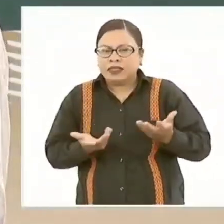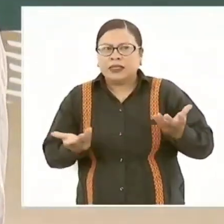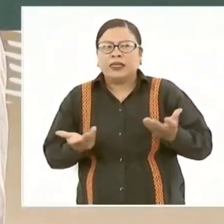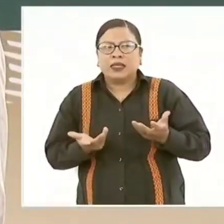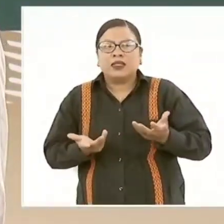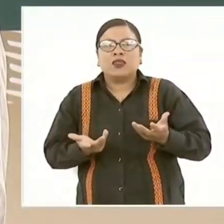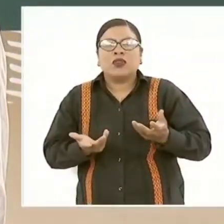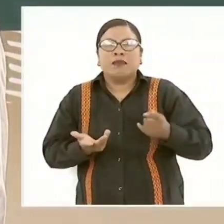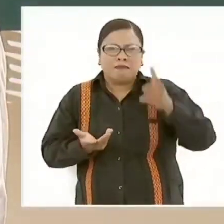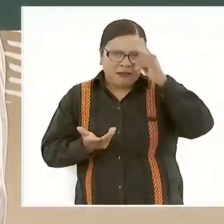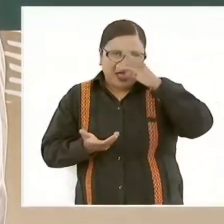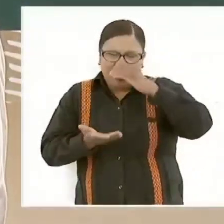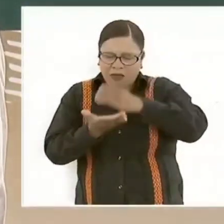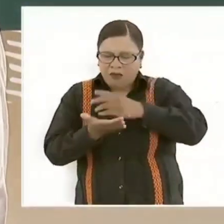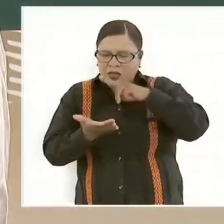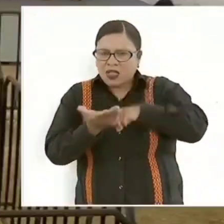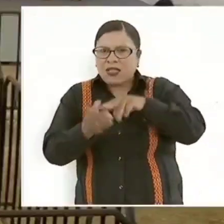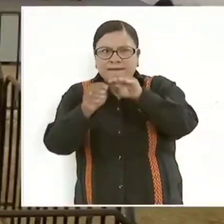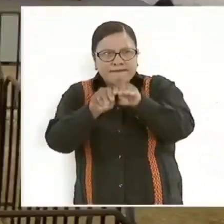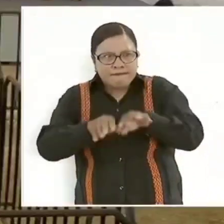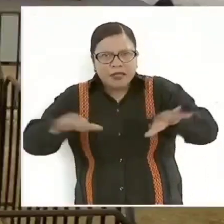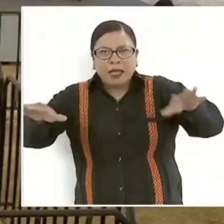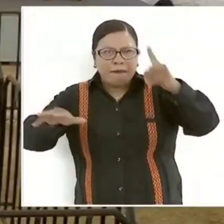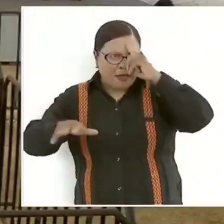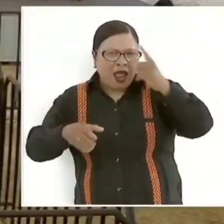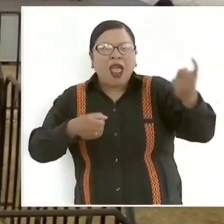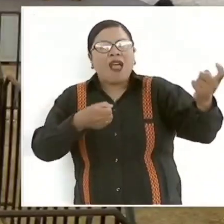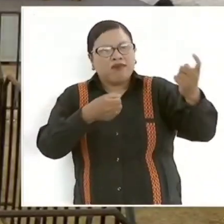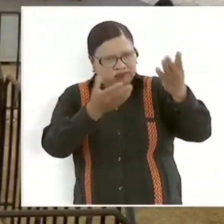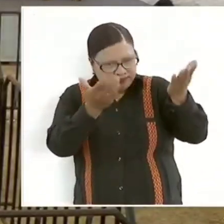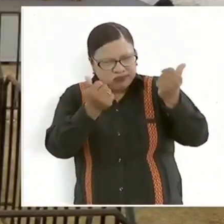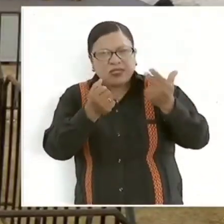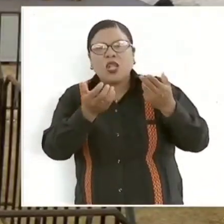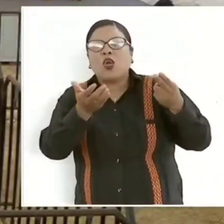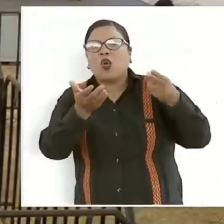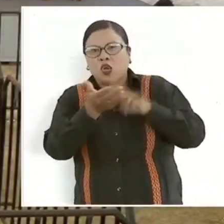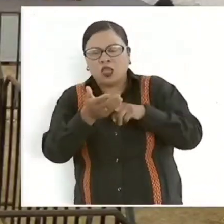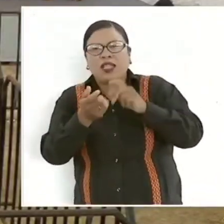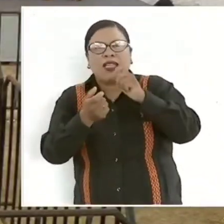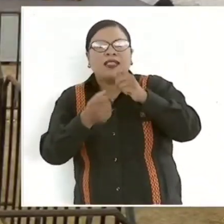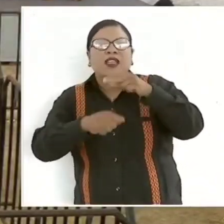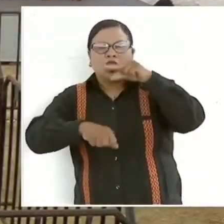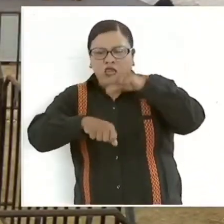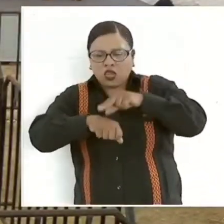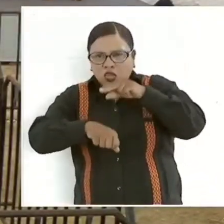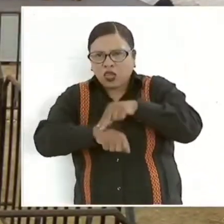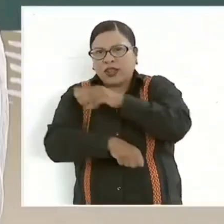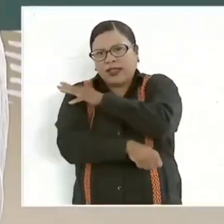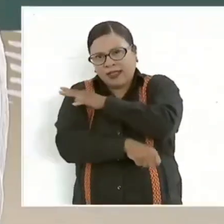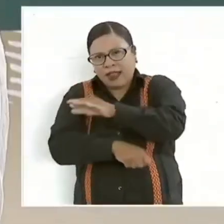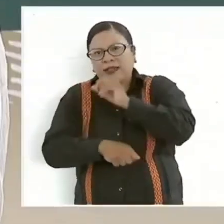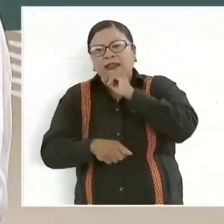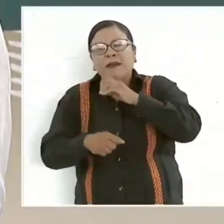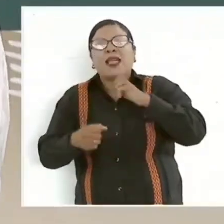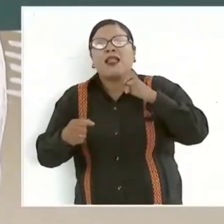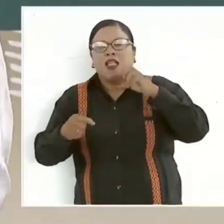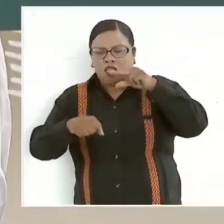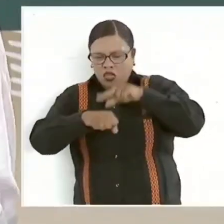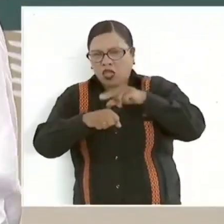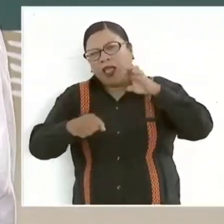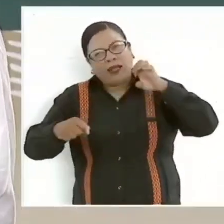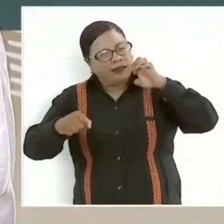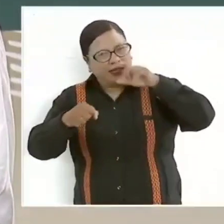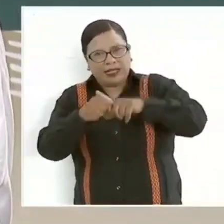pues una convocatoria para contratar a los médicos generales y contratar especialistas. Ese